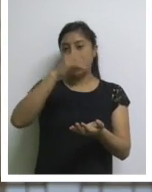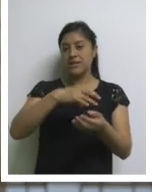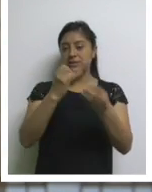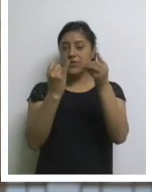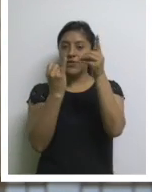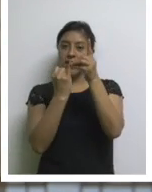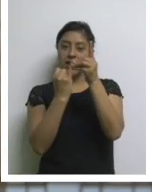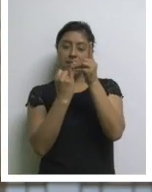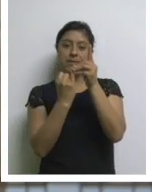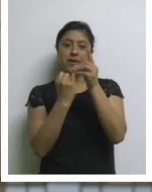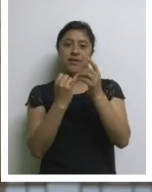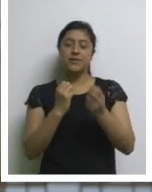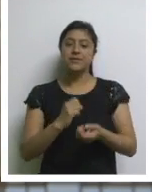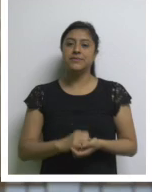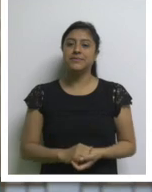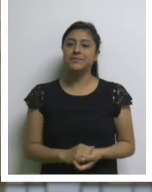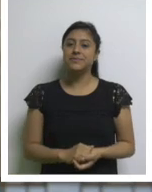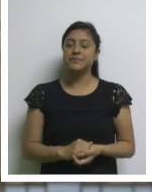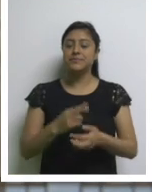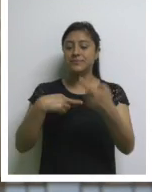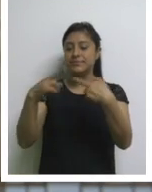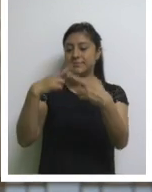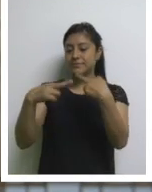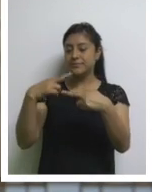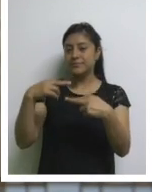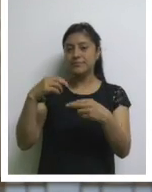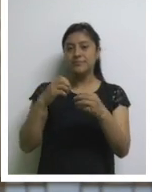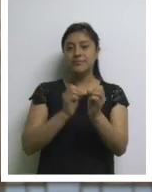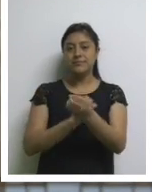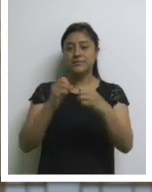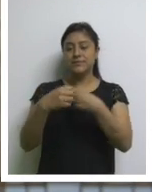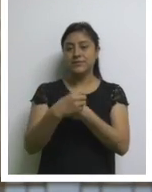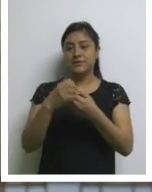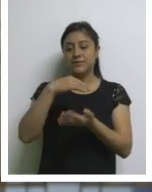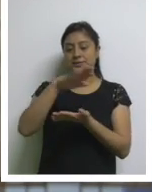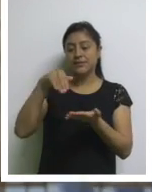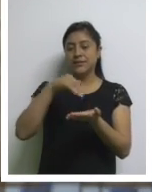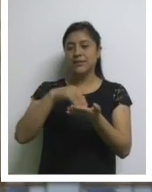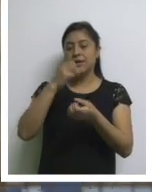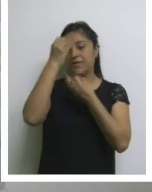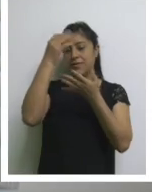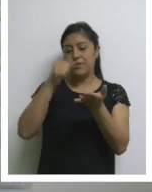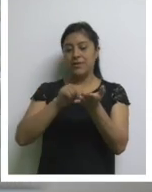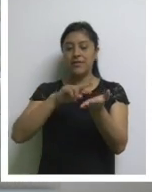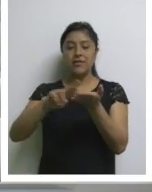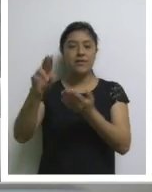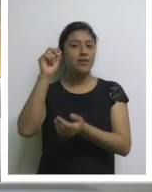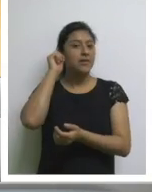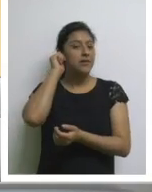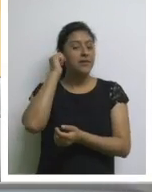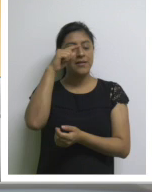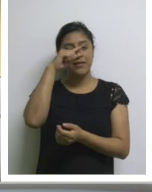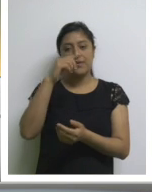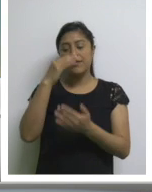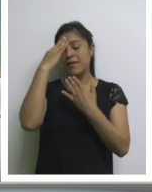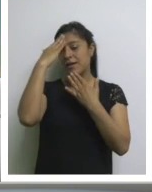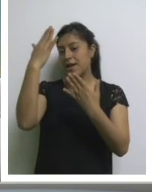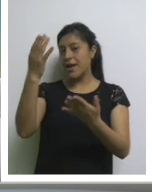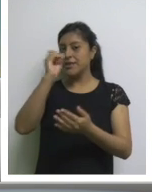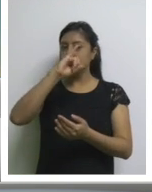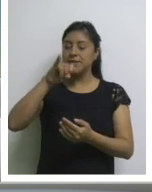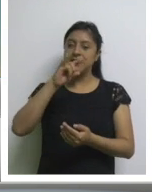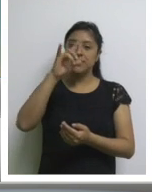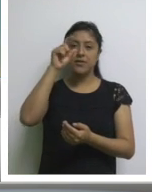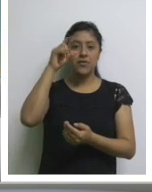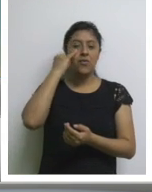implementa a nivel de la impresión y el documento personal de identificación DPI. Retornamos al estudio central